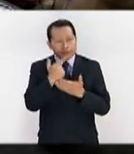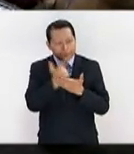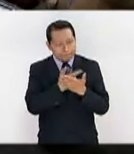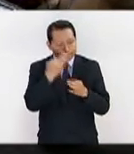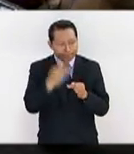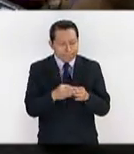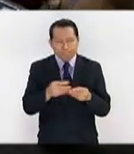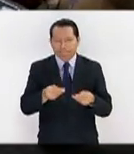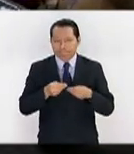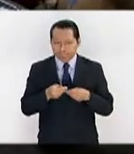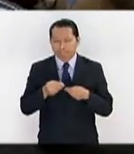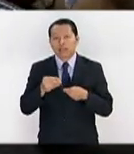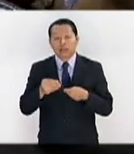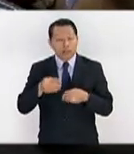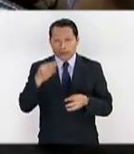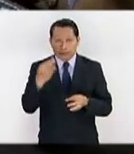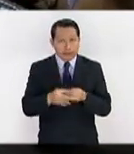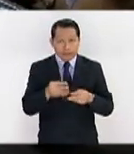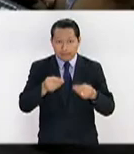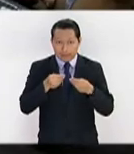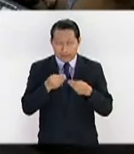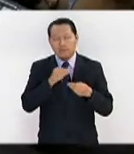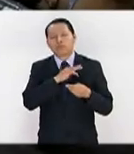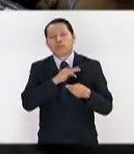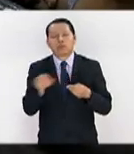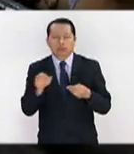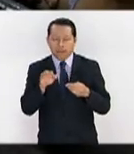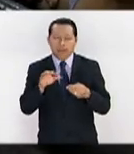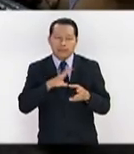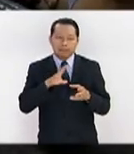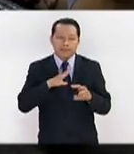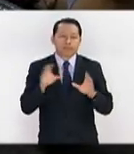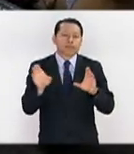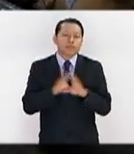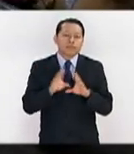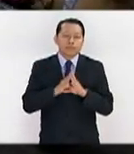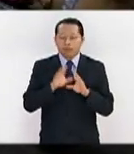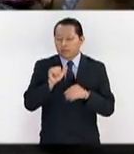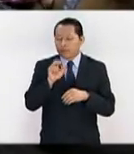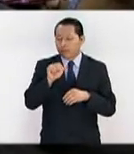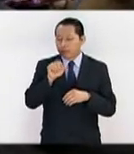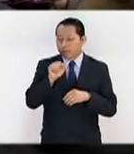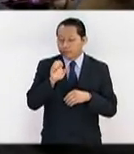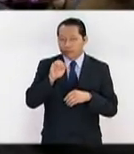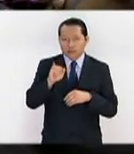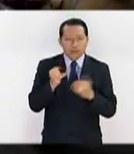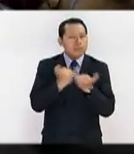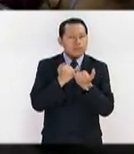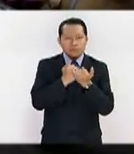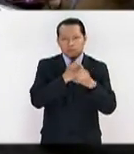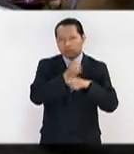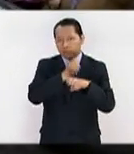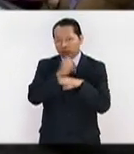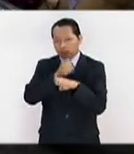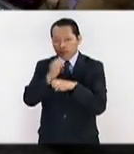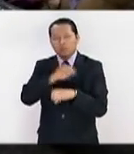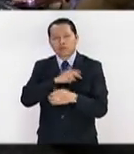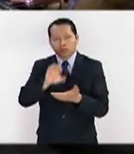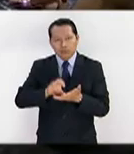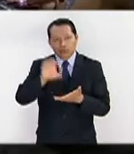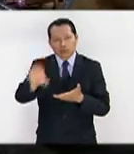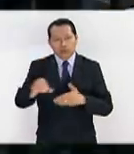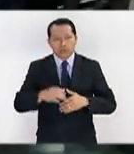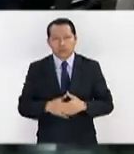y apenas lo recibamos, tendremos posibilidad de que por la vía de Bansefi, igual que en los otros estados, se vayan entregando los